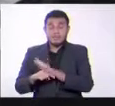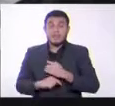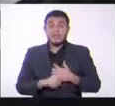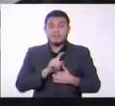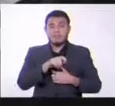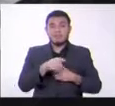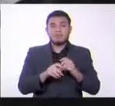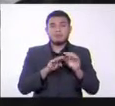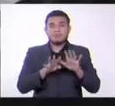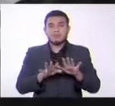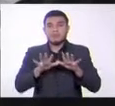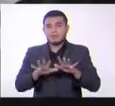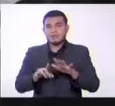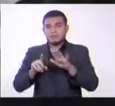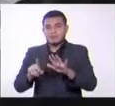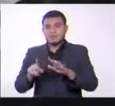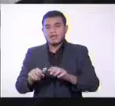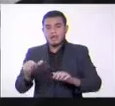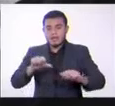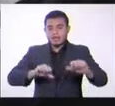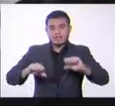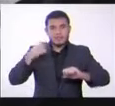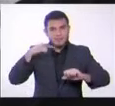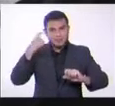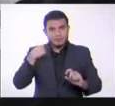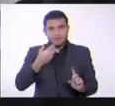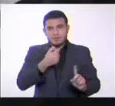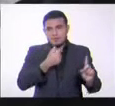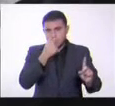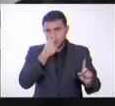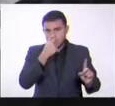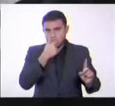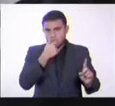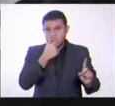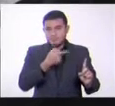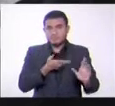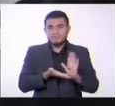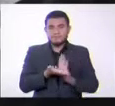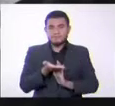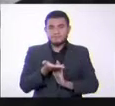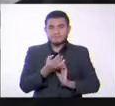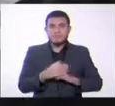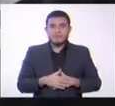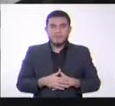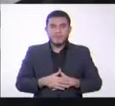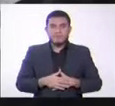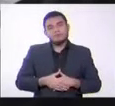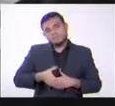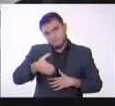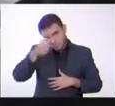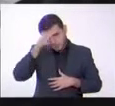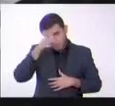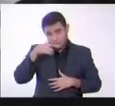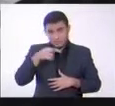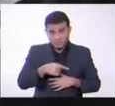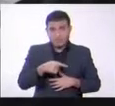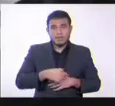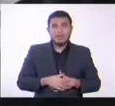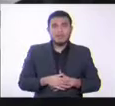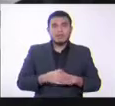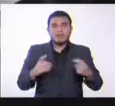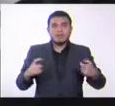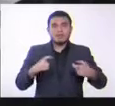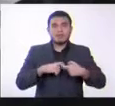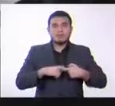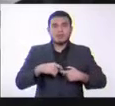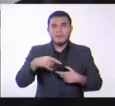1916, el químico Gilbert Lewis desarrolló el concepto de enlace de par